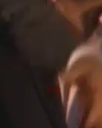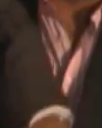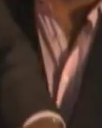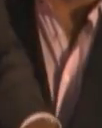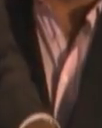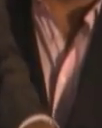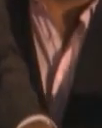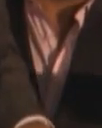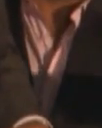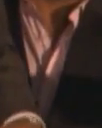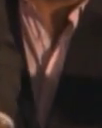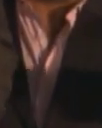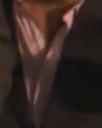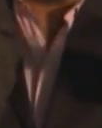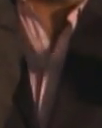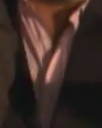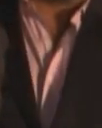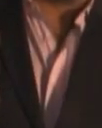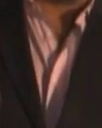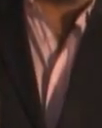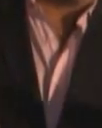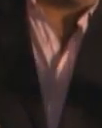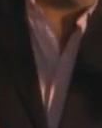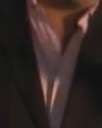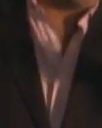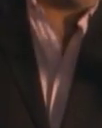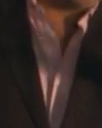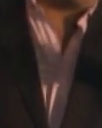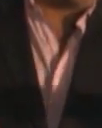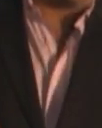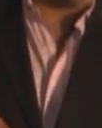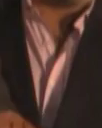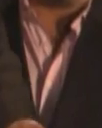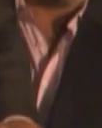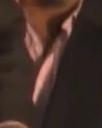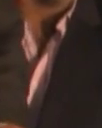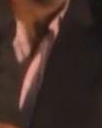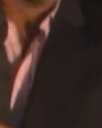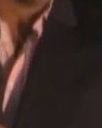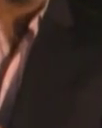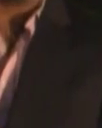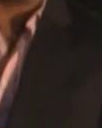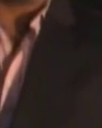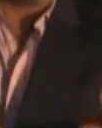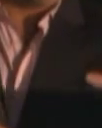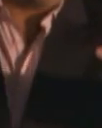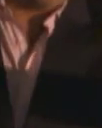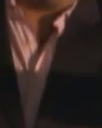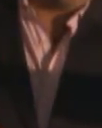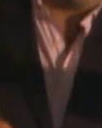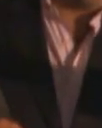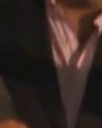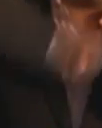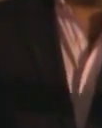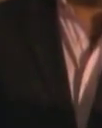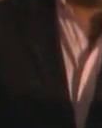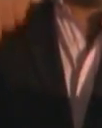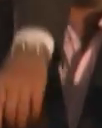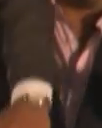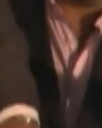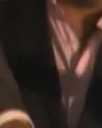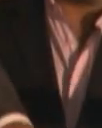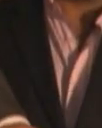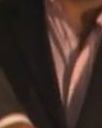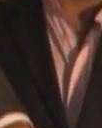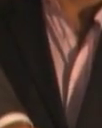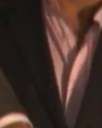de luto, los que han dicho no a todo, los que le dijeron no a la Revolución Ciudadana desde el primer día, y qué bueno